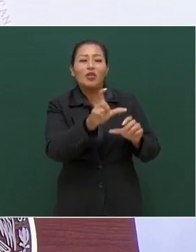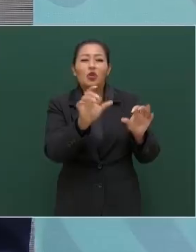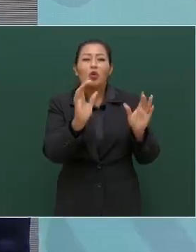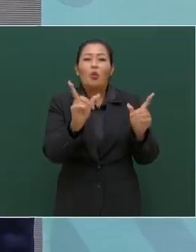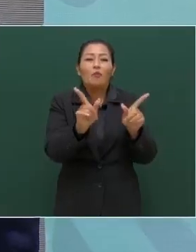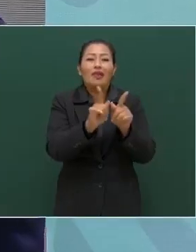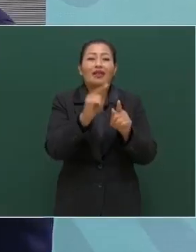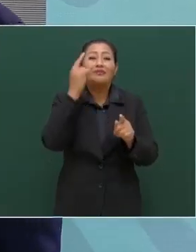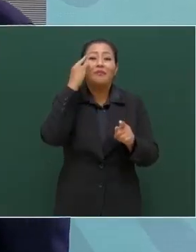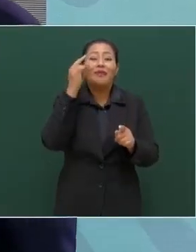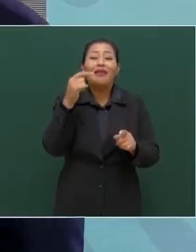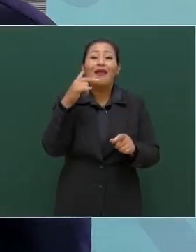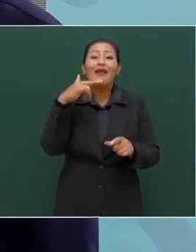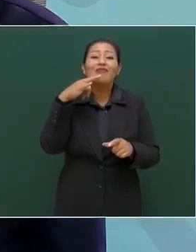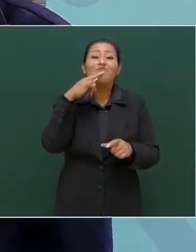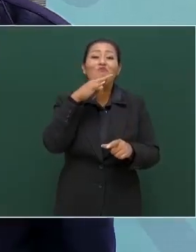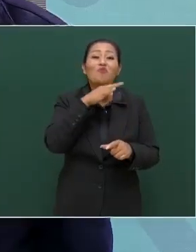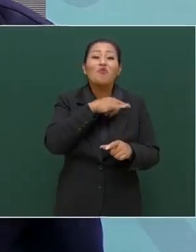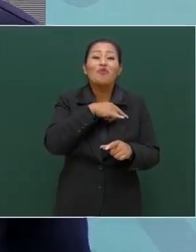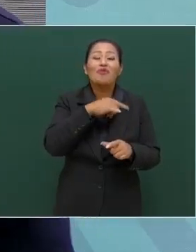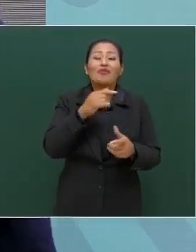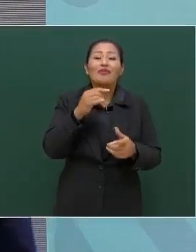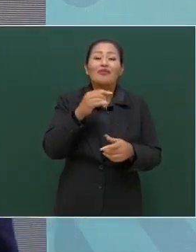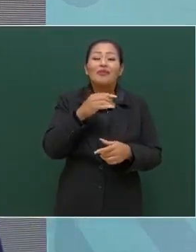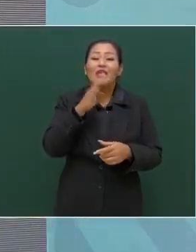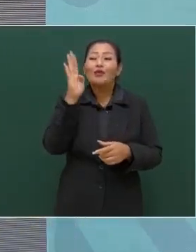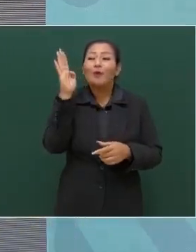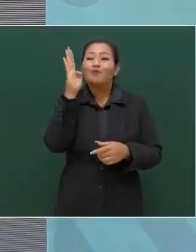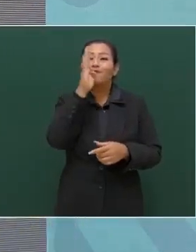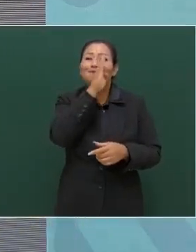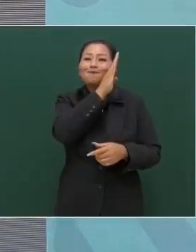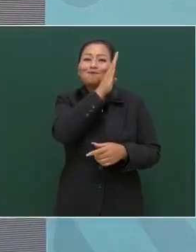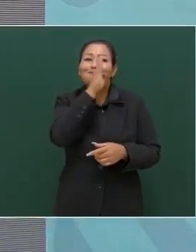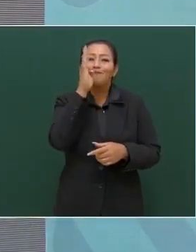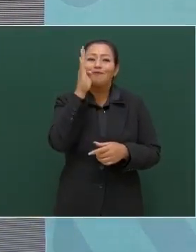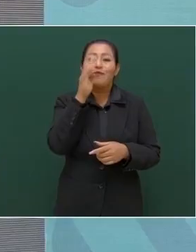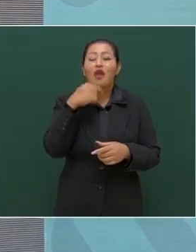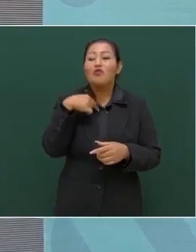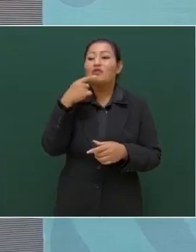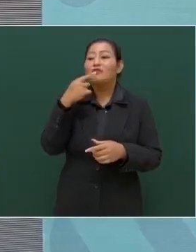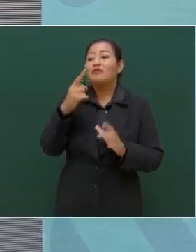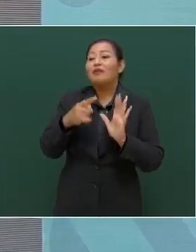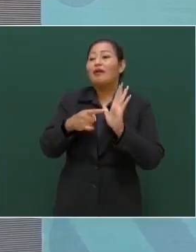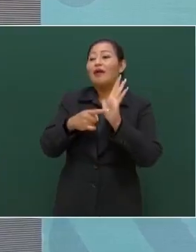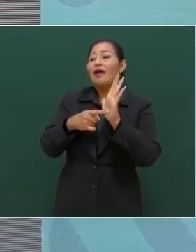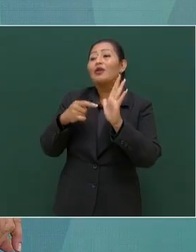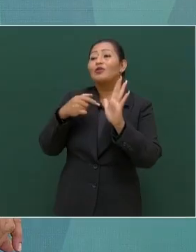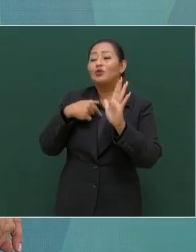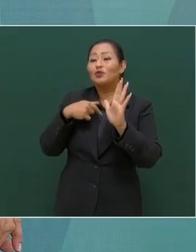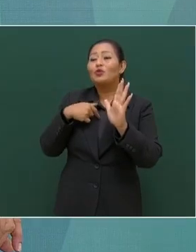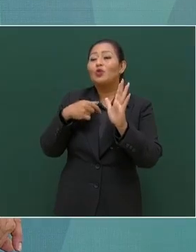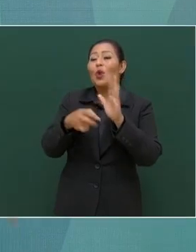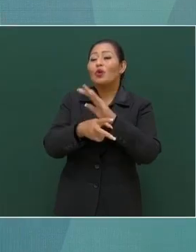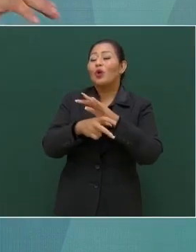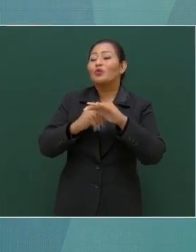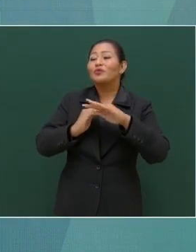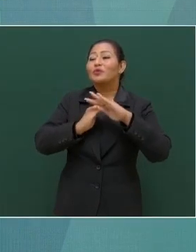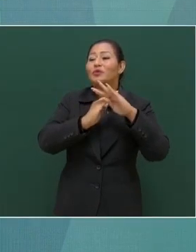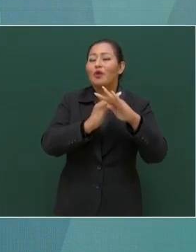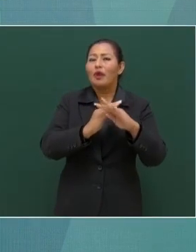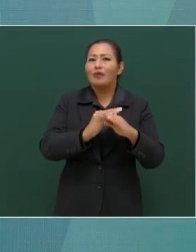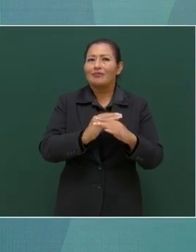para simular que se combatía la corrupción y